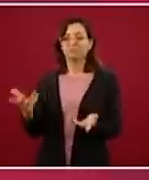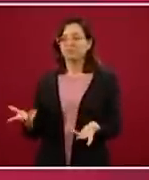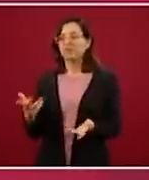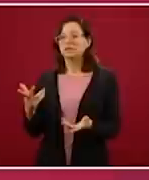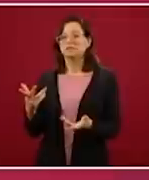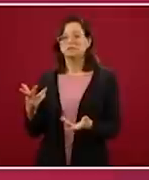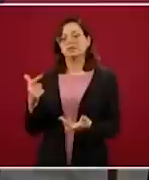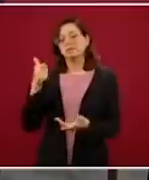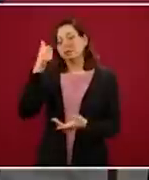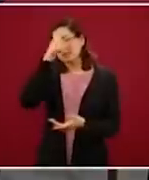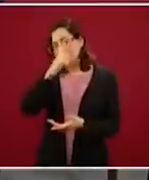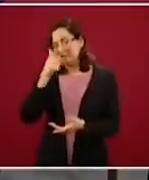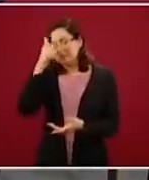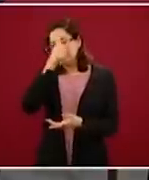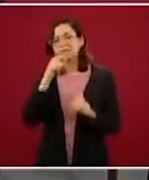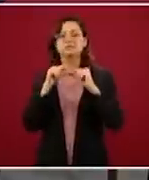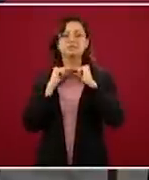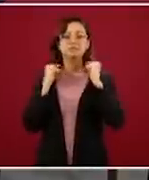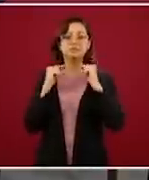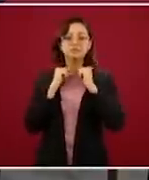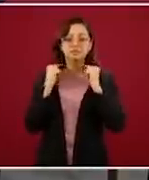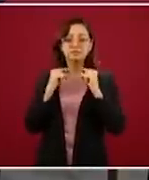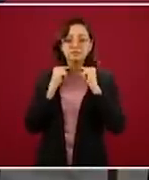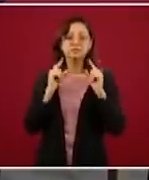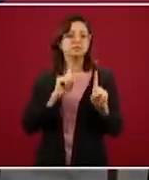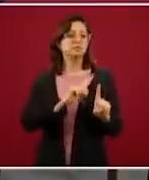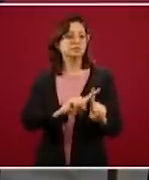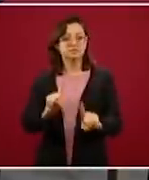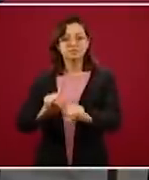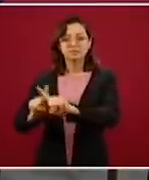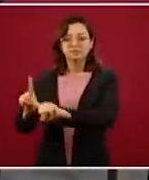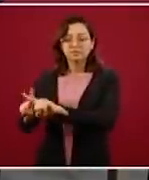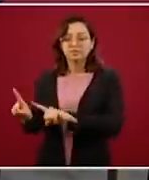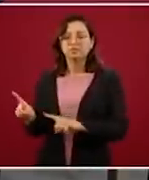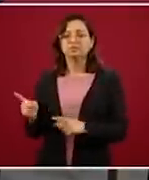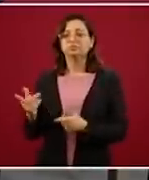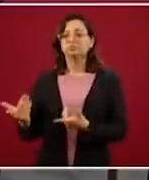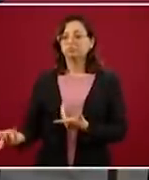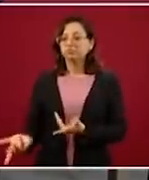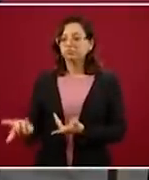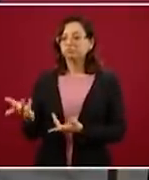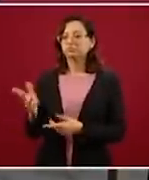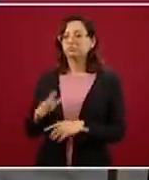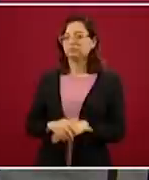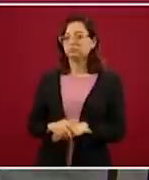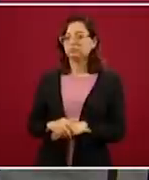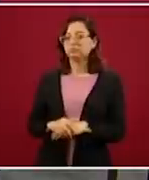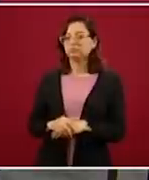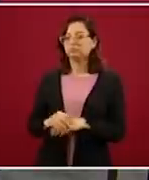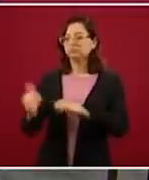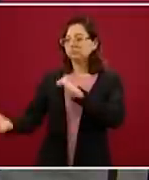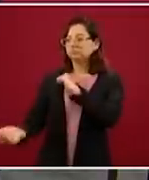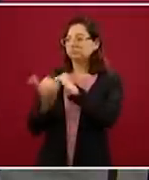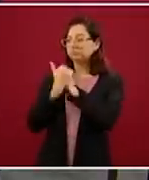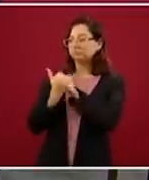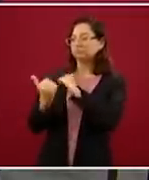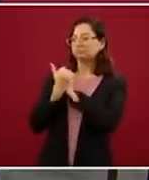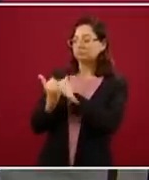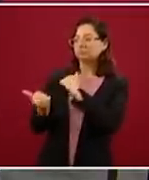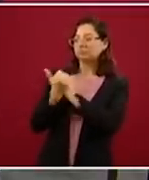pastores, sacerdotes, ¿sí?, a hablarme de ese caso.